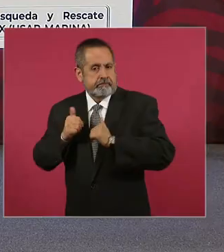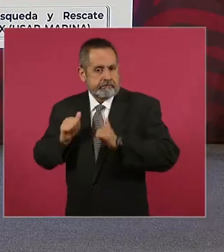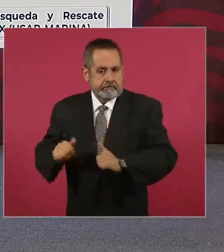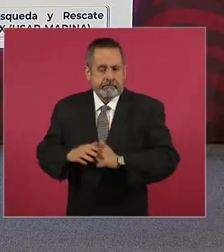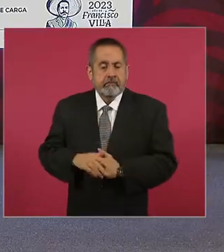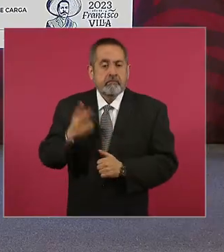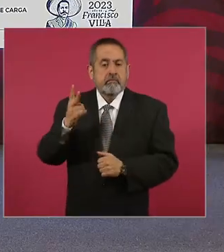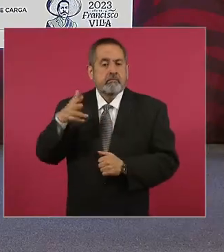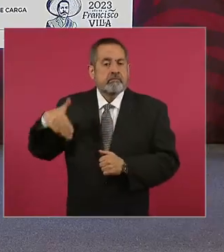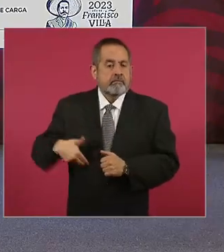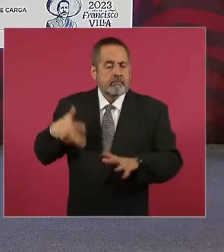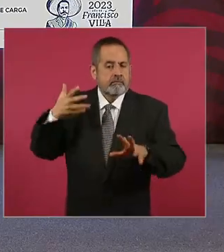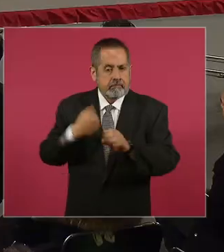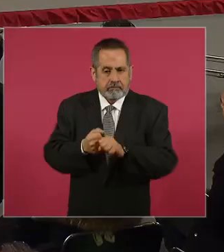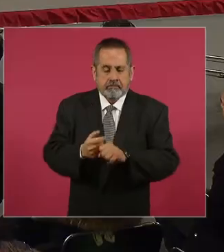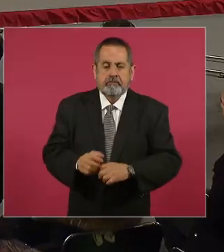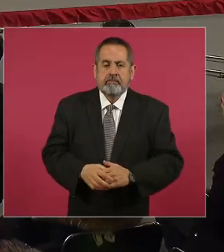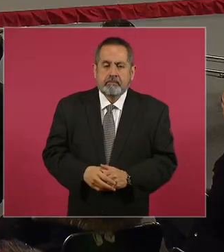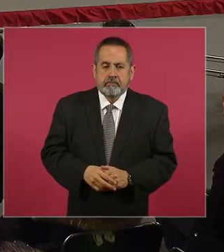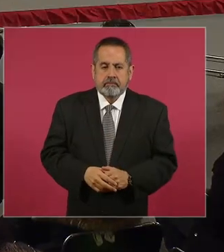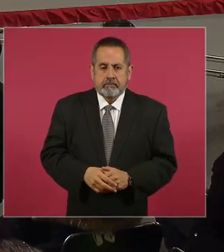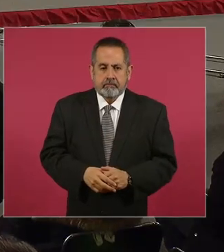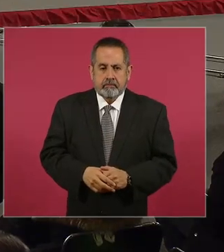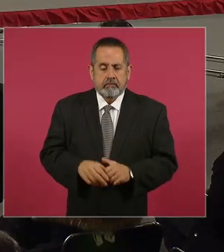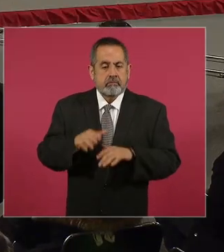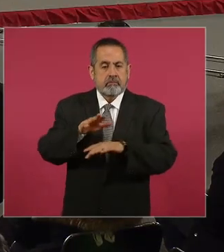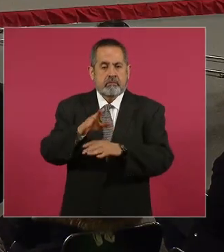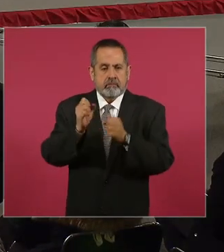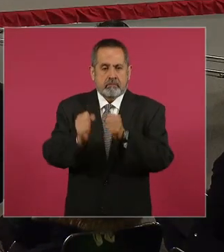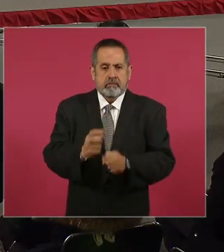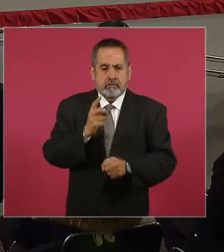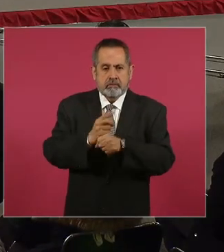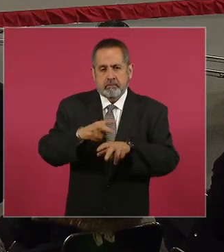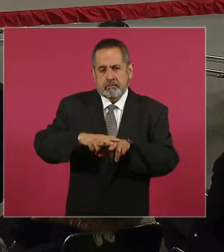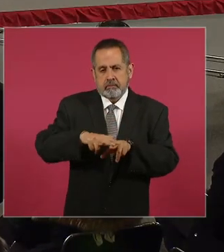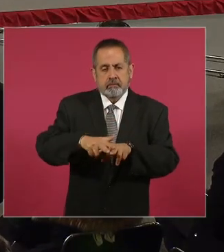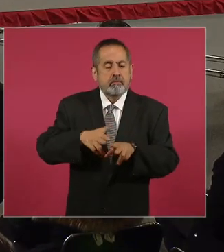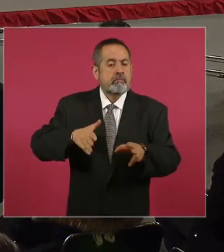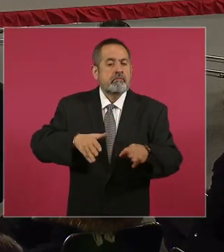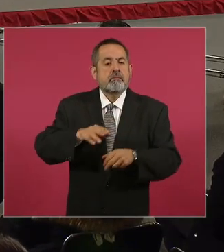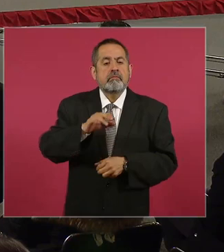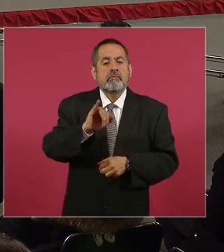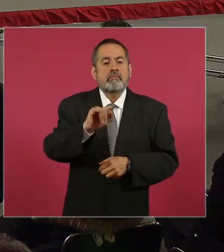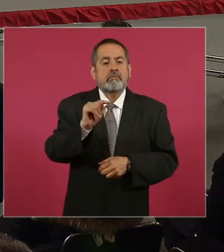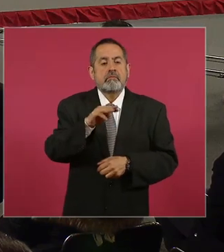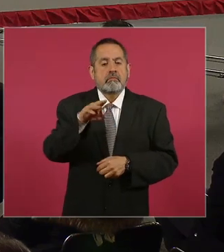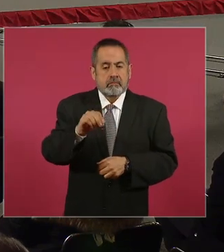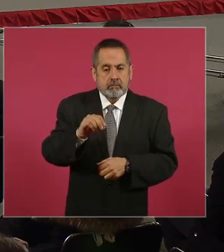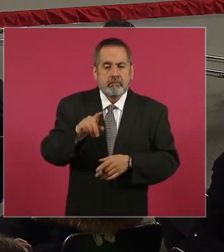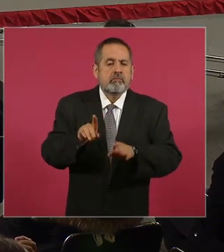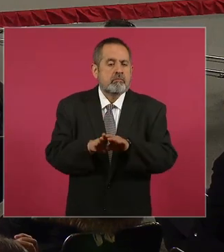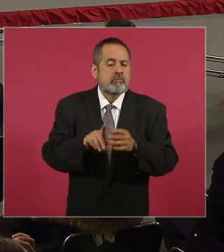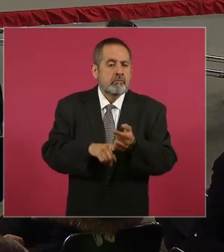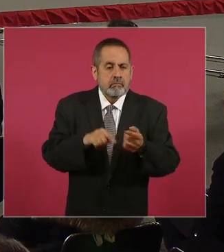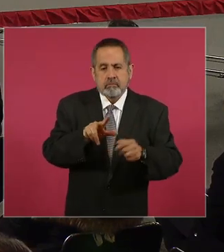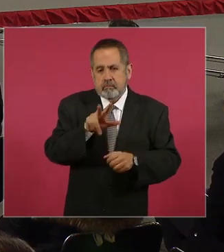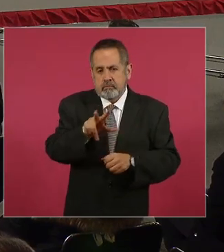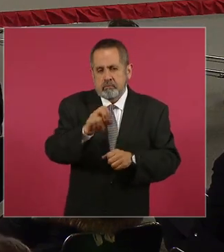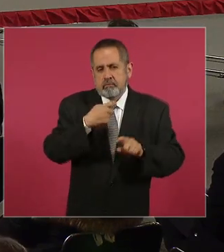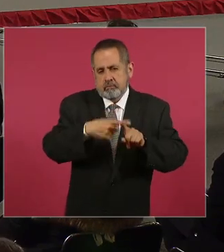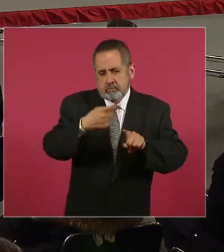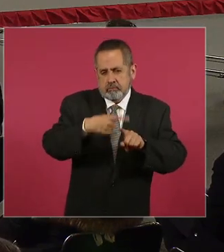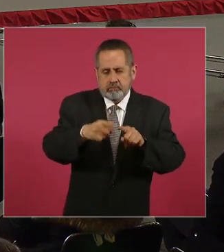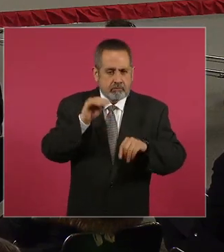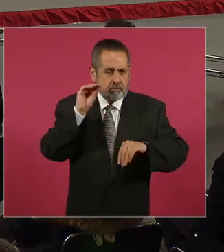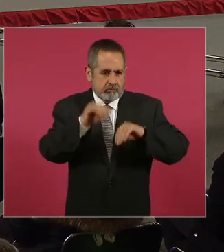Adelante. En lo que es las operaciones de seguridad del ferrocarril del Istmo, se siguen empleando 18